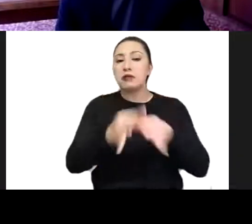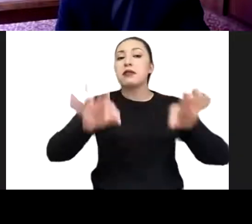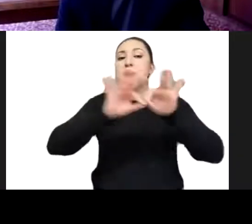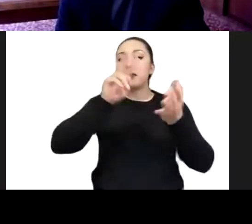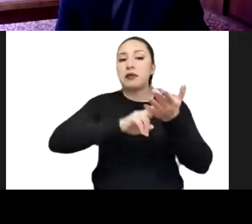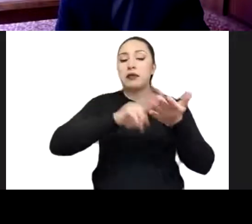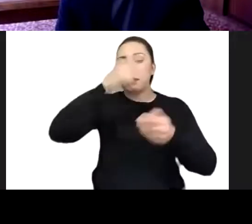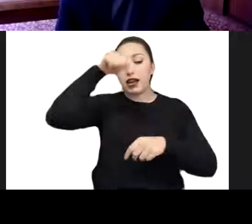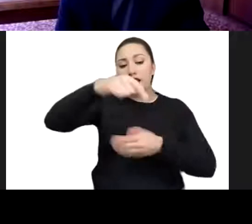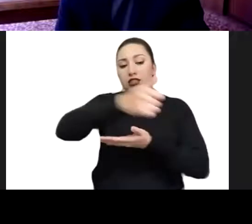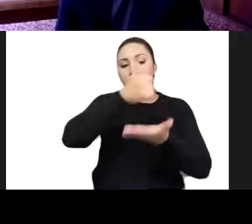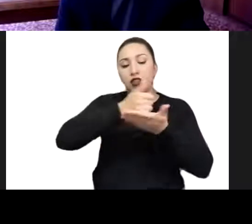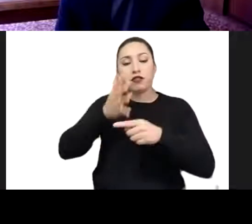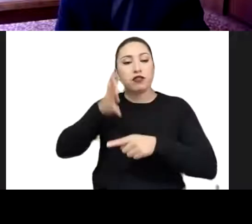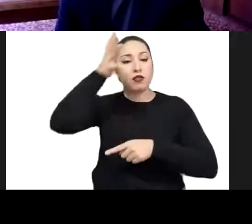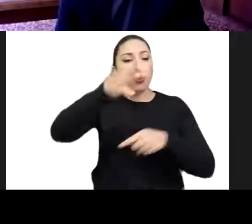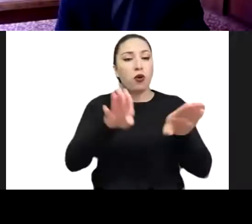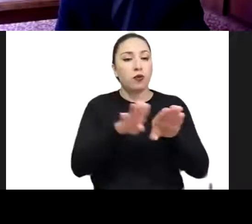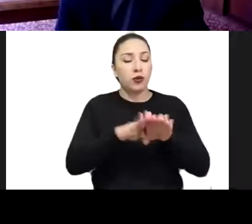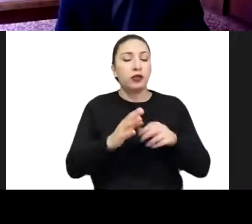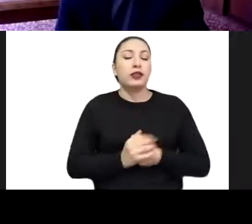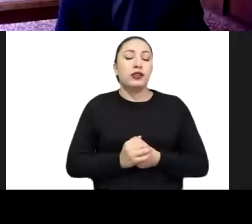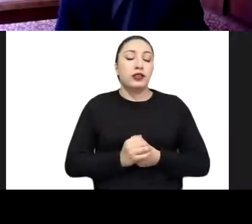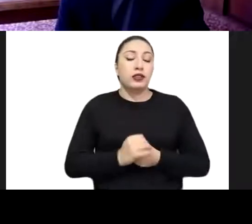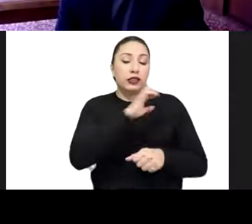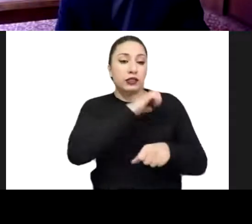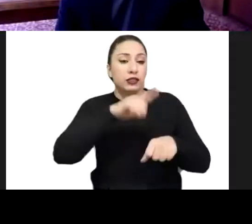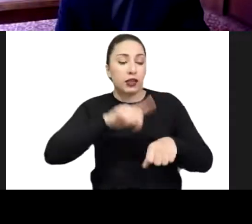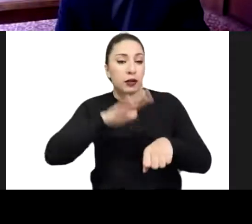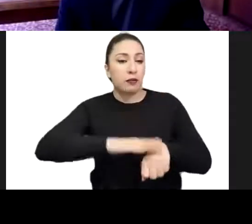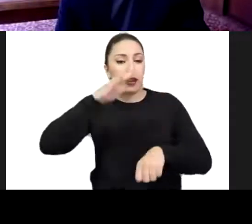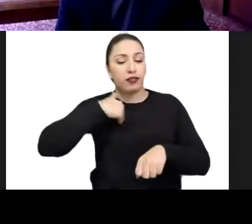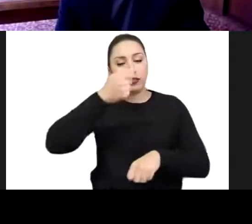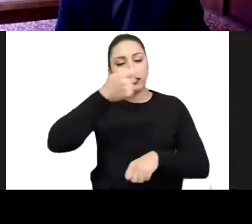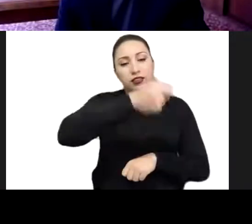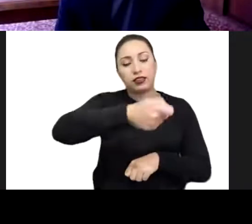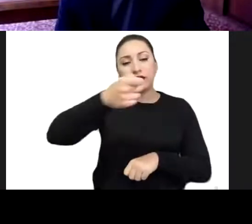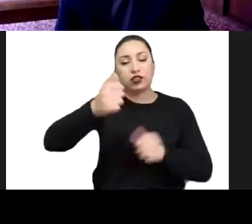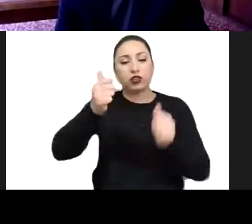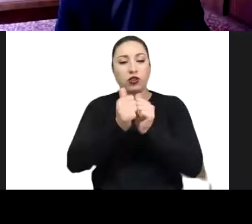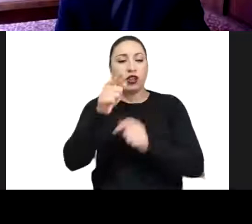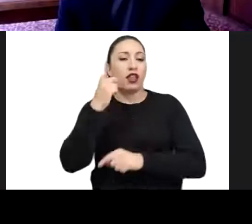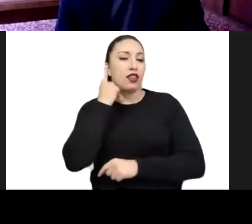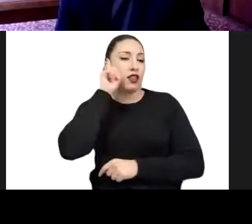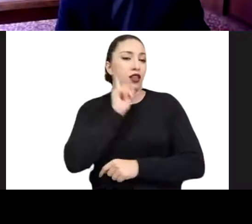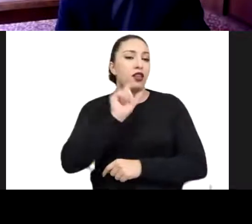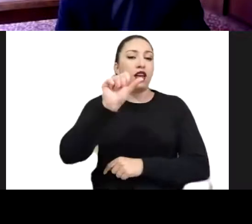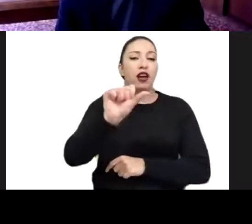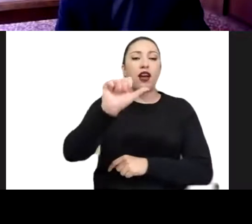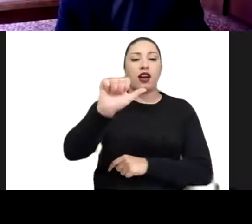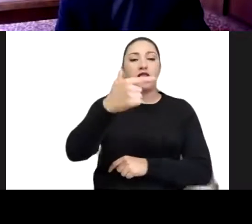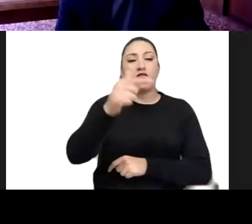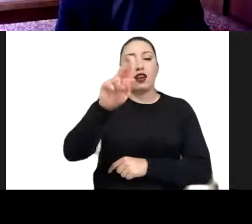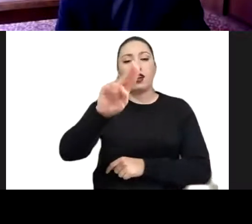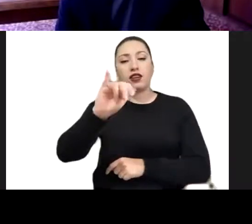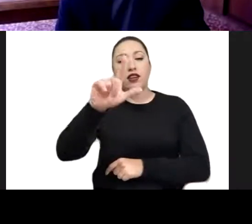de nuestra ciudad. De manera especial, quisiera externar un cordial saludo a la diputada Aguilar por encabezar estos esfuerzos de